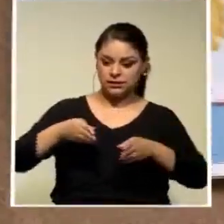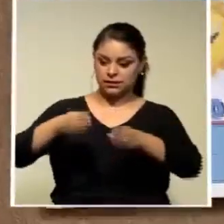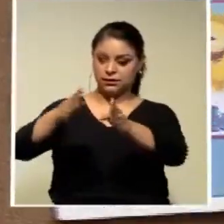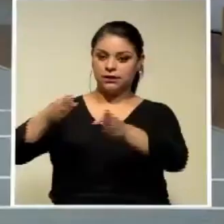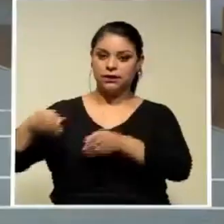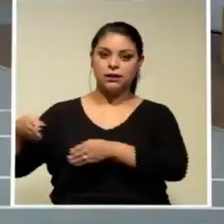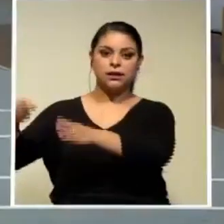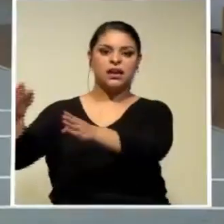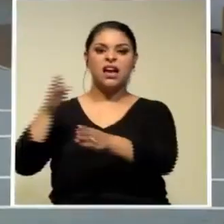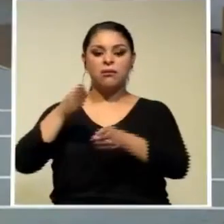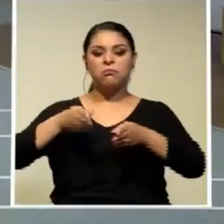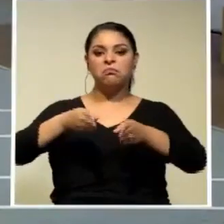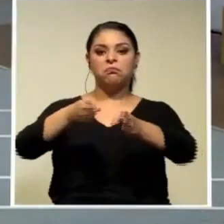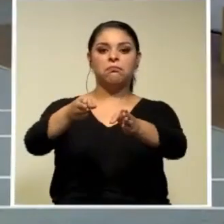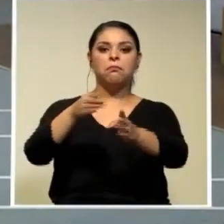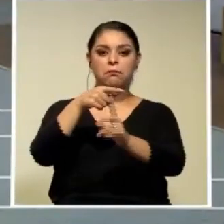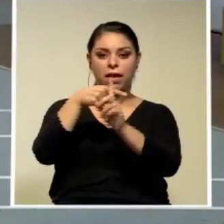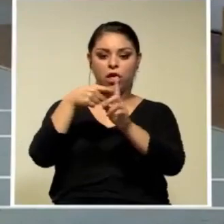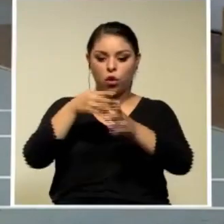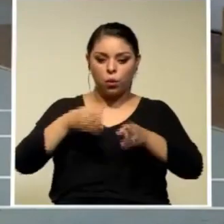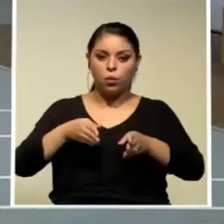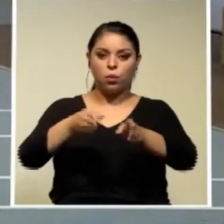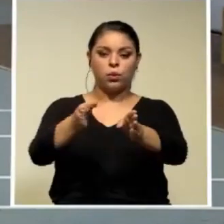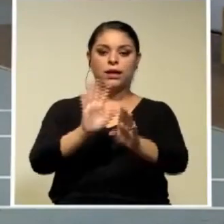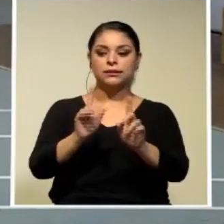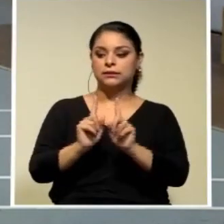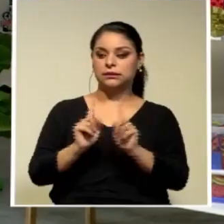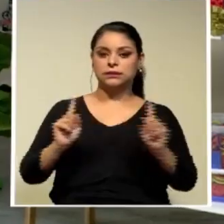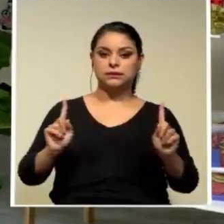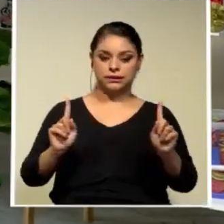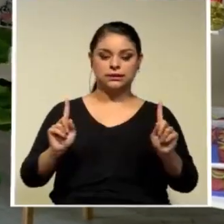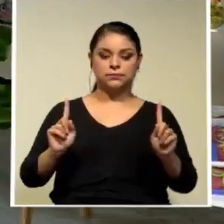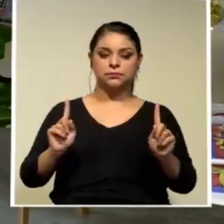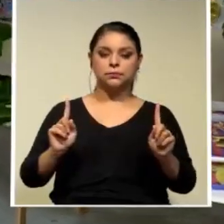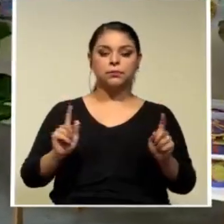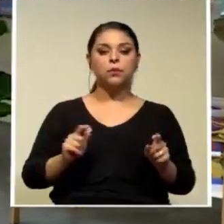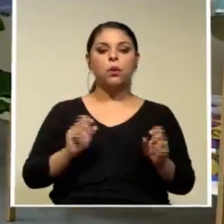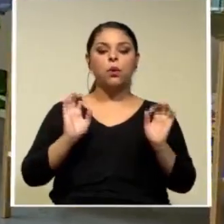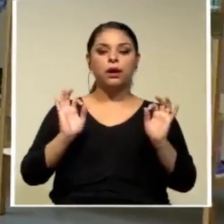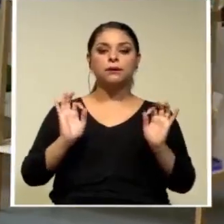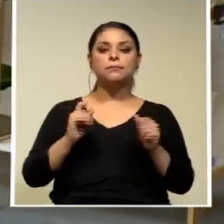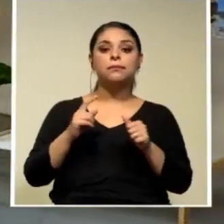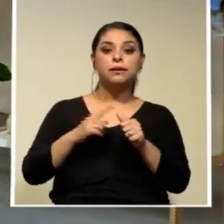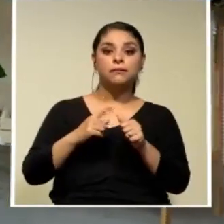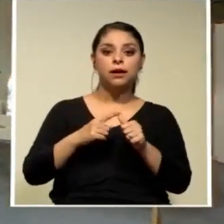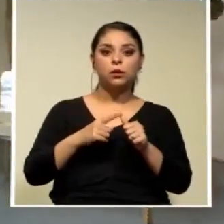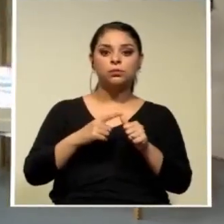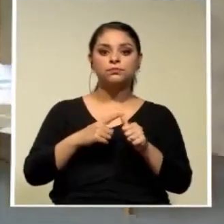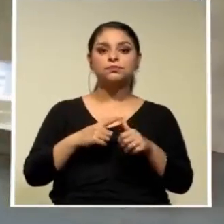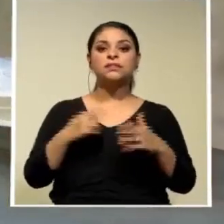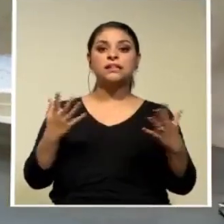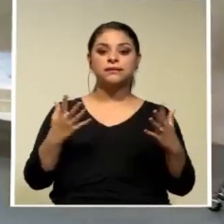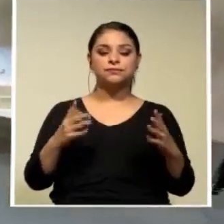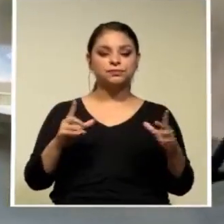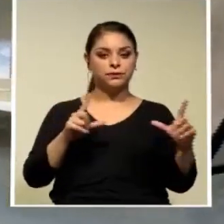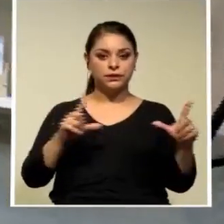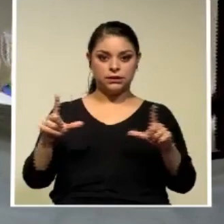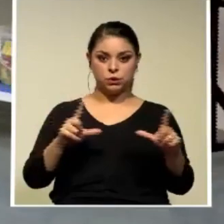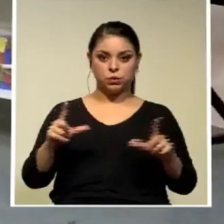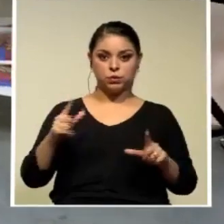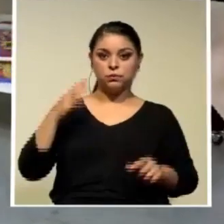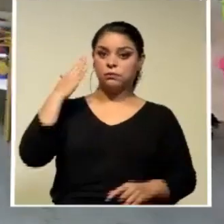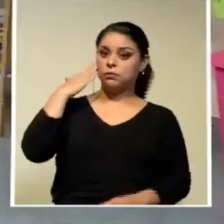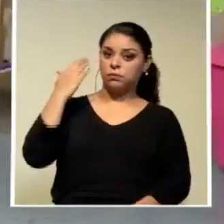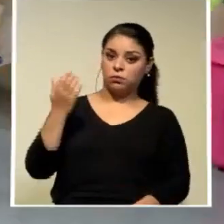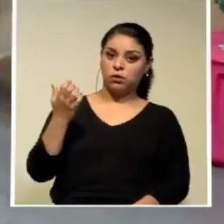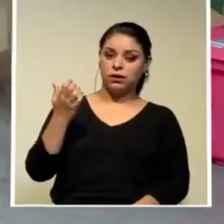importante. El del medio es para hacer la distancia. ¿Qué vamos a hacer? Primero, niños y niñas, vamos a estar súper listos porque